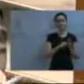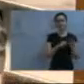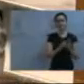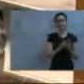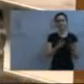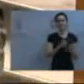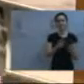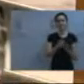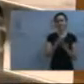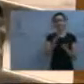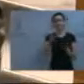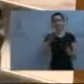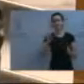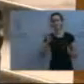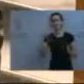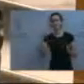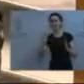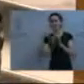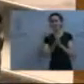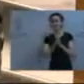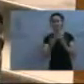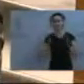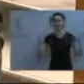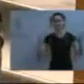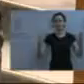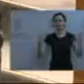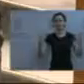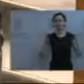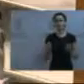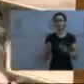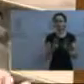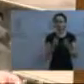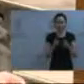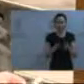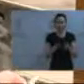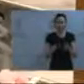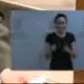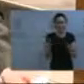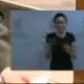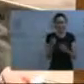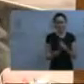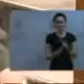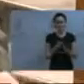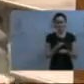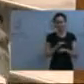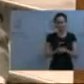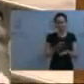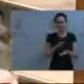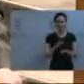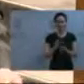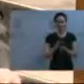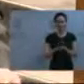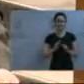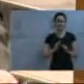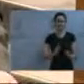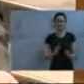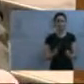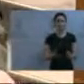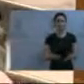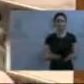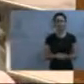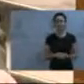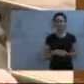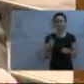a 2020, en la que se implementen estas nuevas necesidades en cuanto a organización y en cuanto a dotación